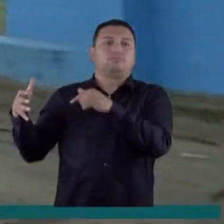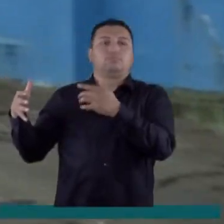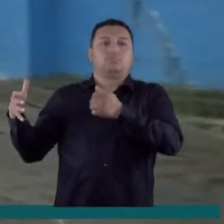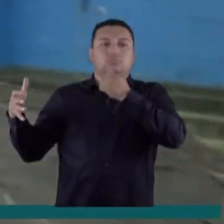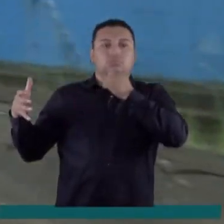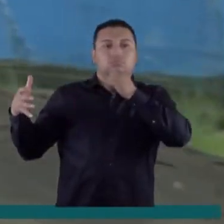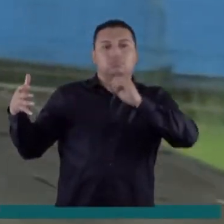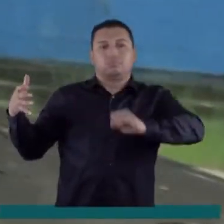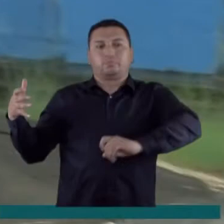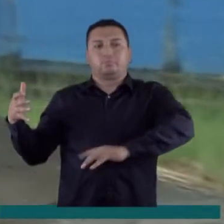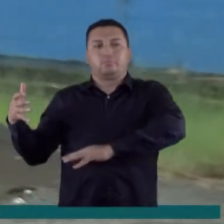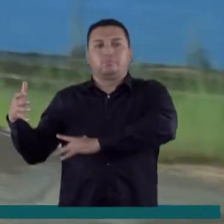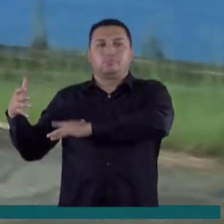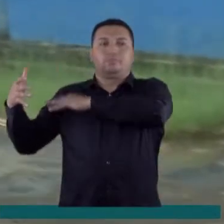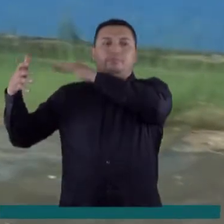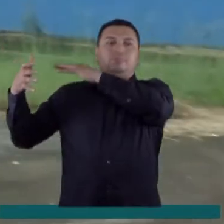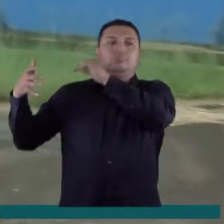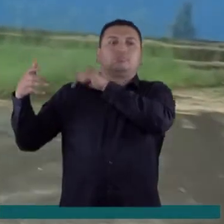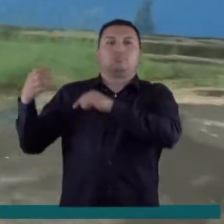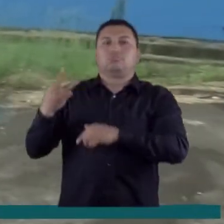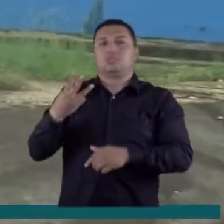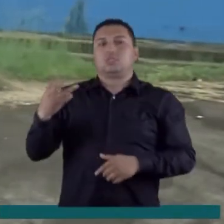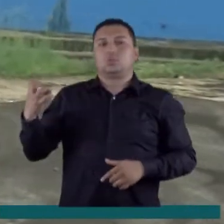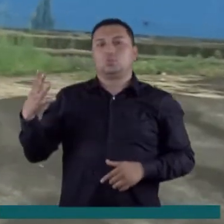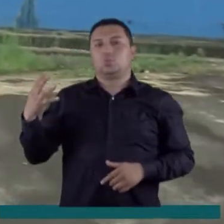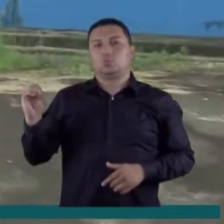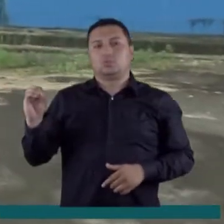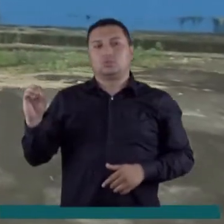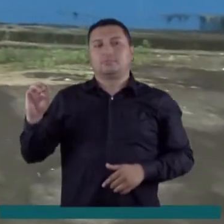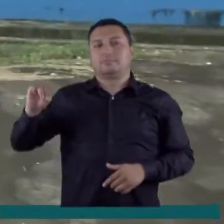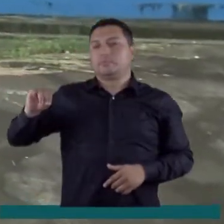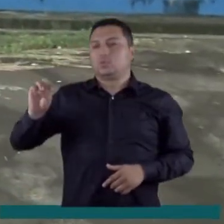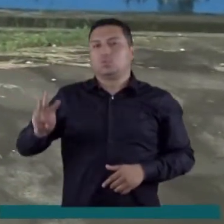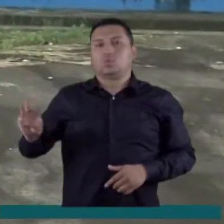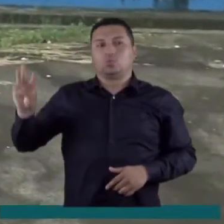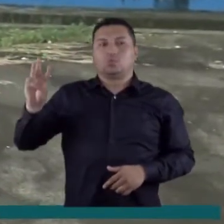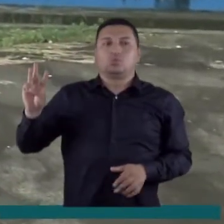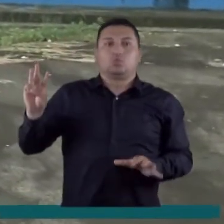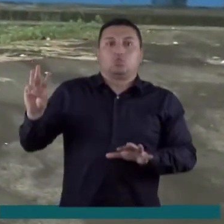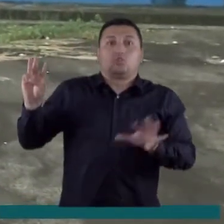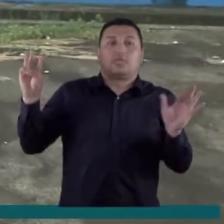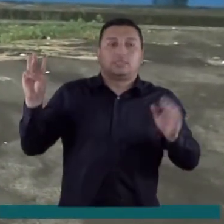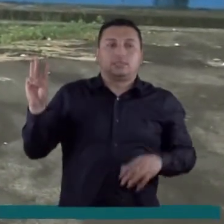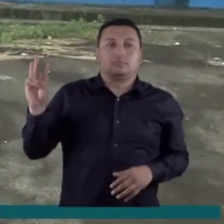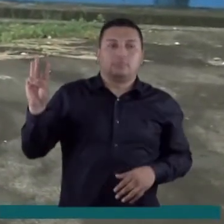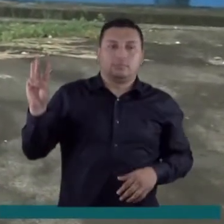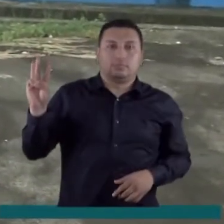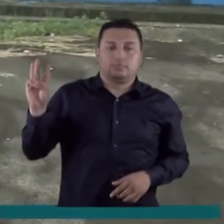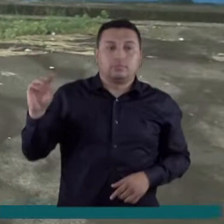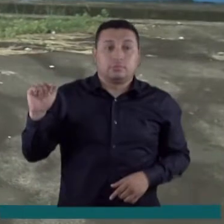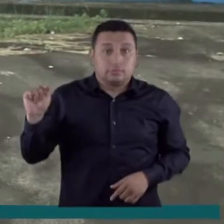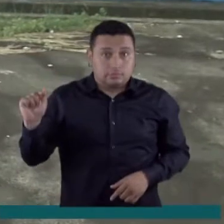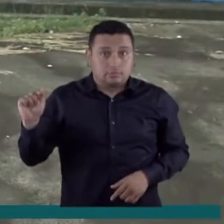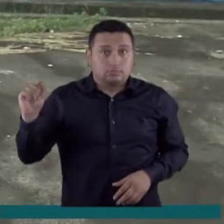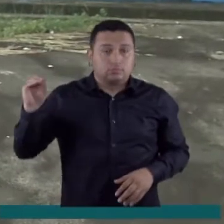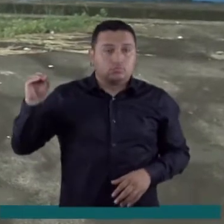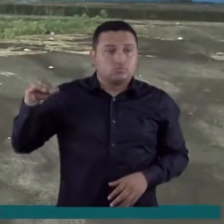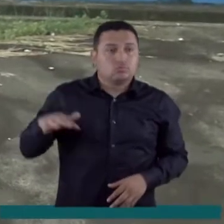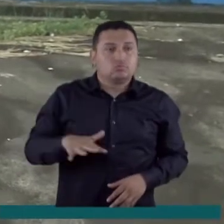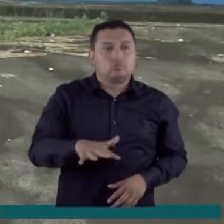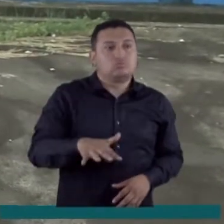este tanque de almacenamiento de agua potable que tiene una capacidad de 350 metros cúbicos. Por este